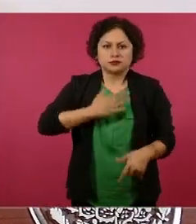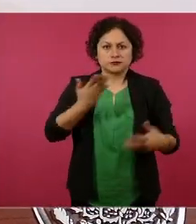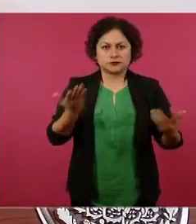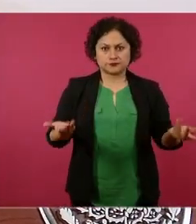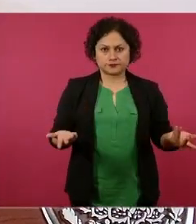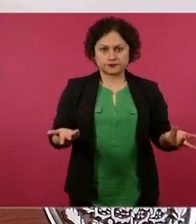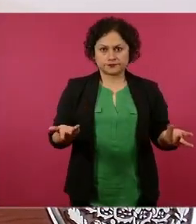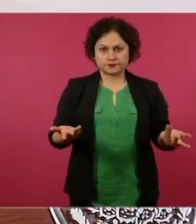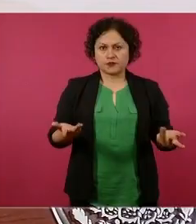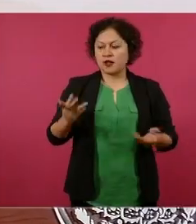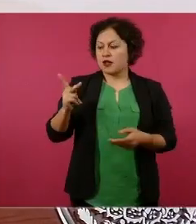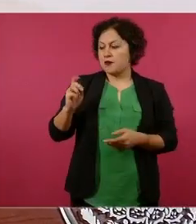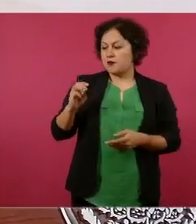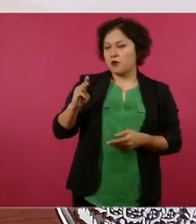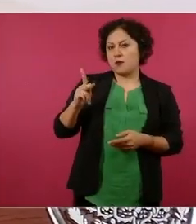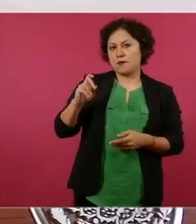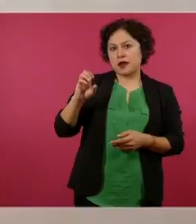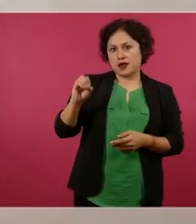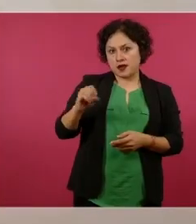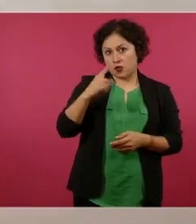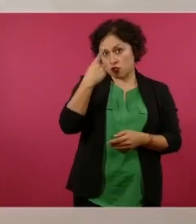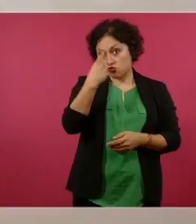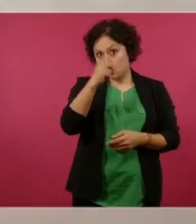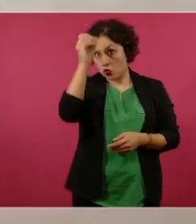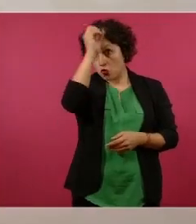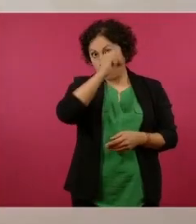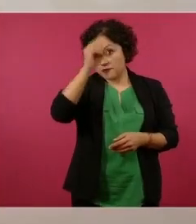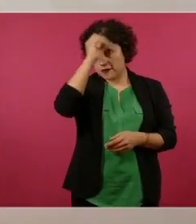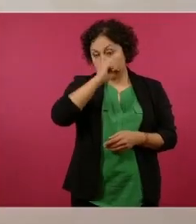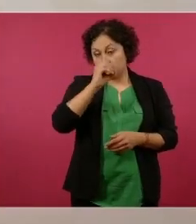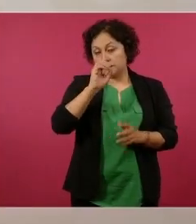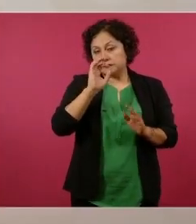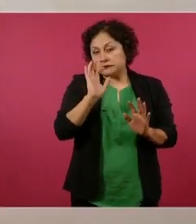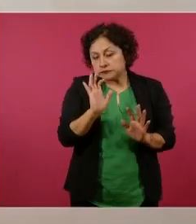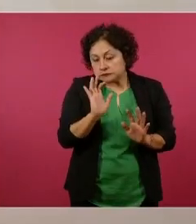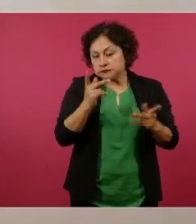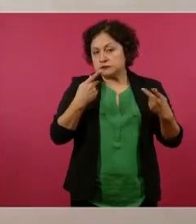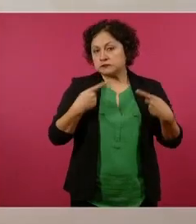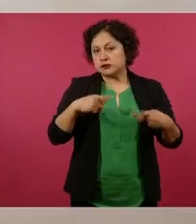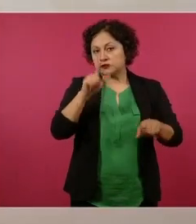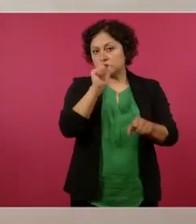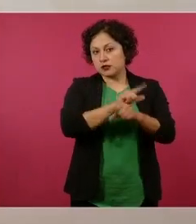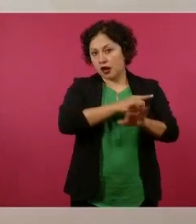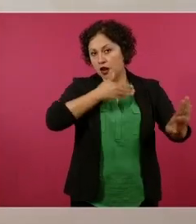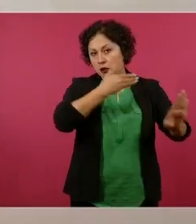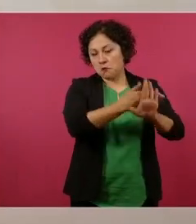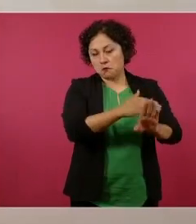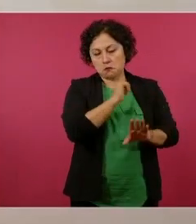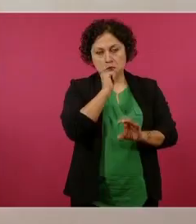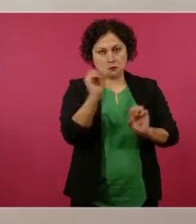no es un asunto personal, sencillamente Pompeo estudió en una escuela